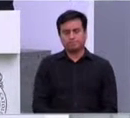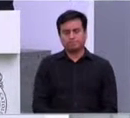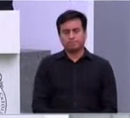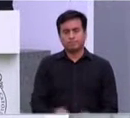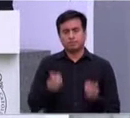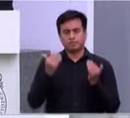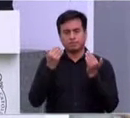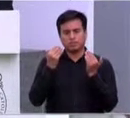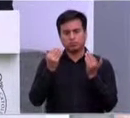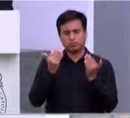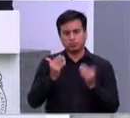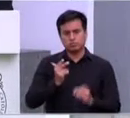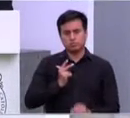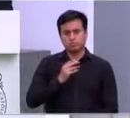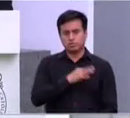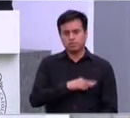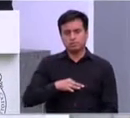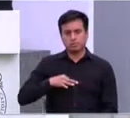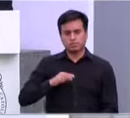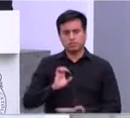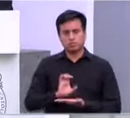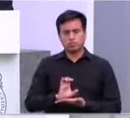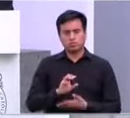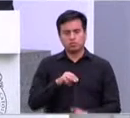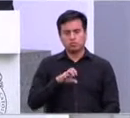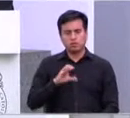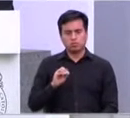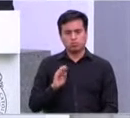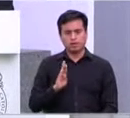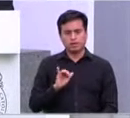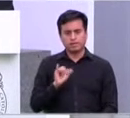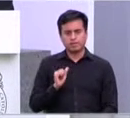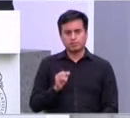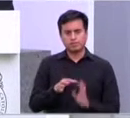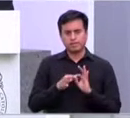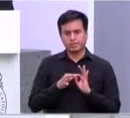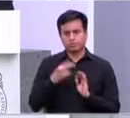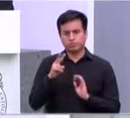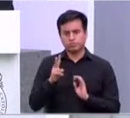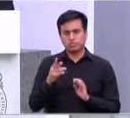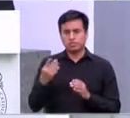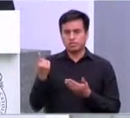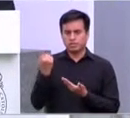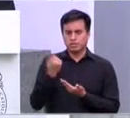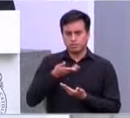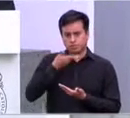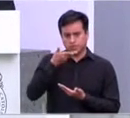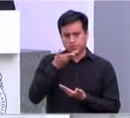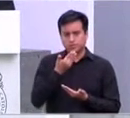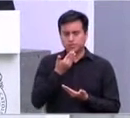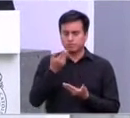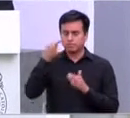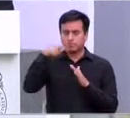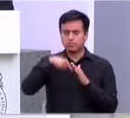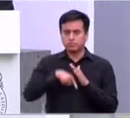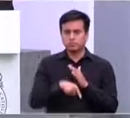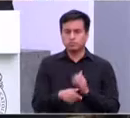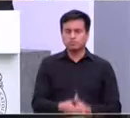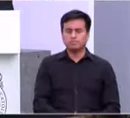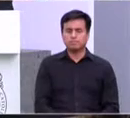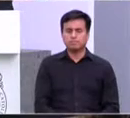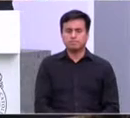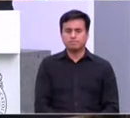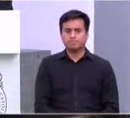saludo al señor ministro de estado don marco vargas a muchas gracias por su intervención tan profunda